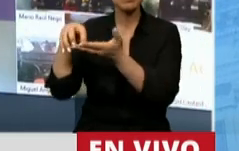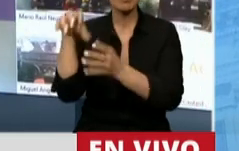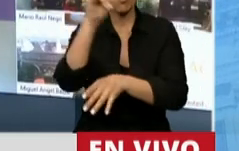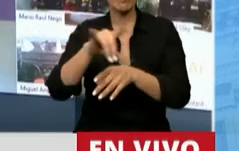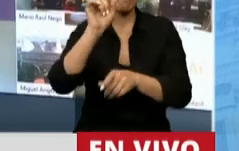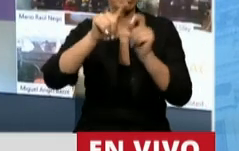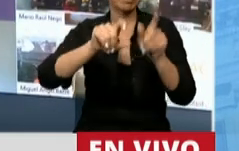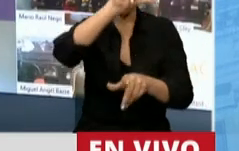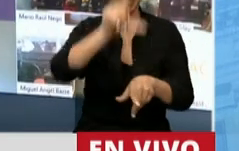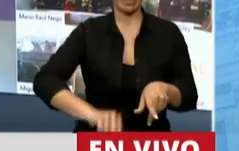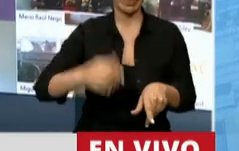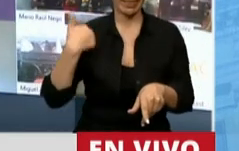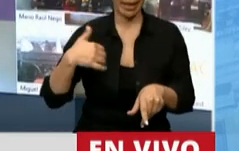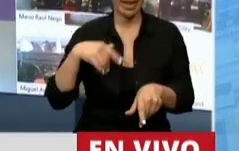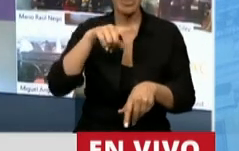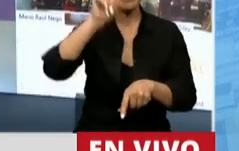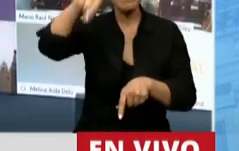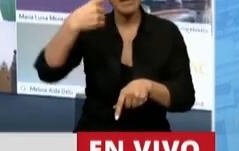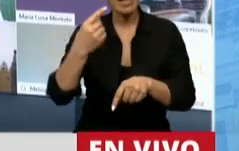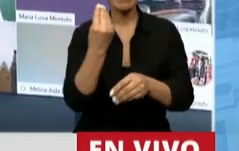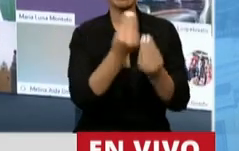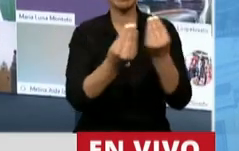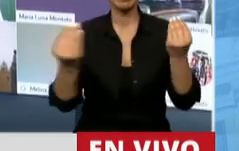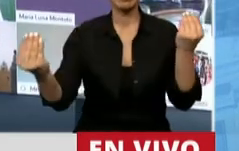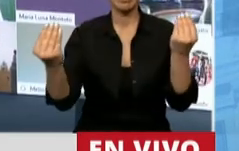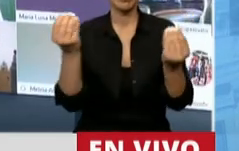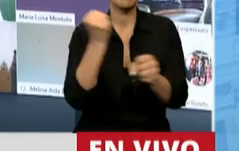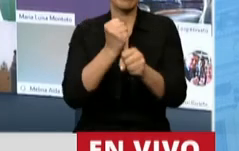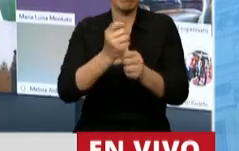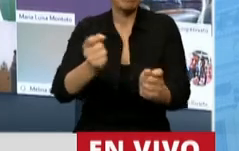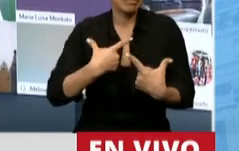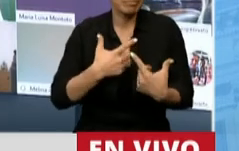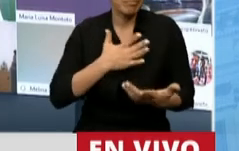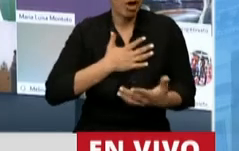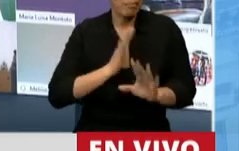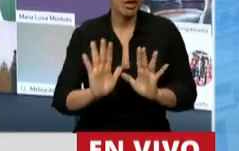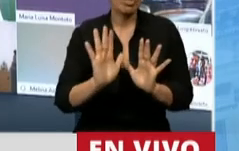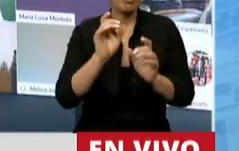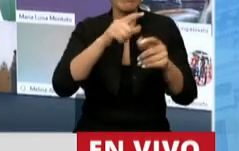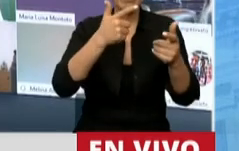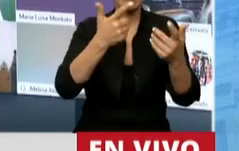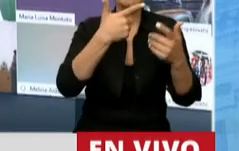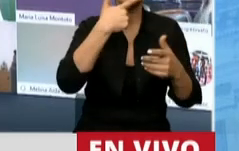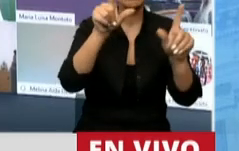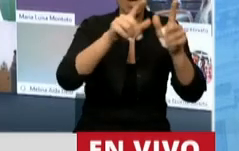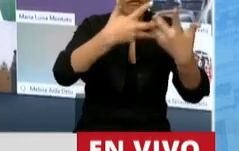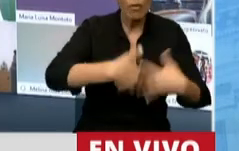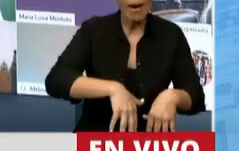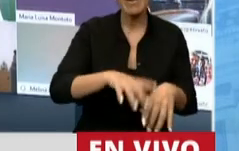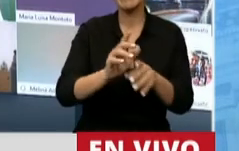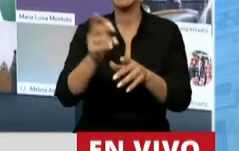país, se han generado distintos emprendimientos de software, de hardware, de